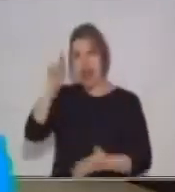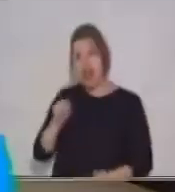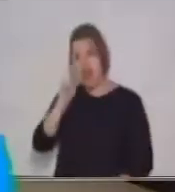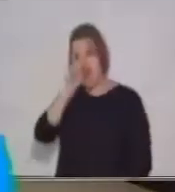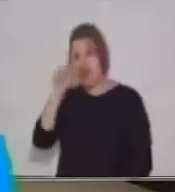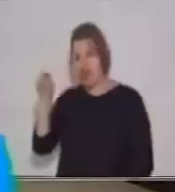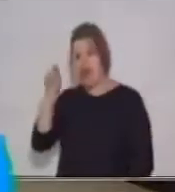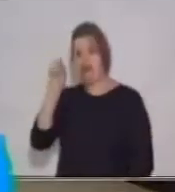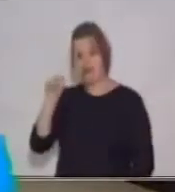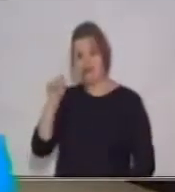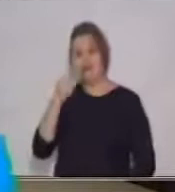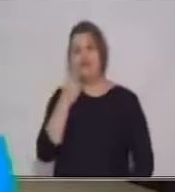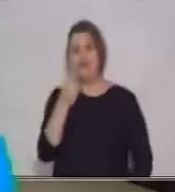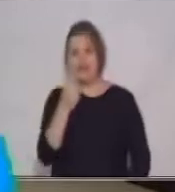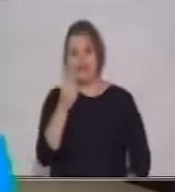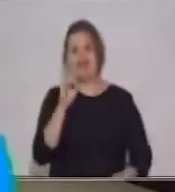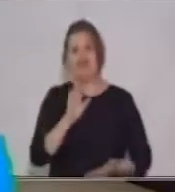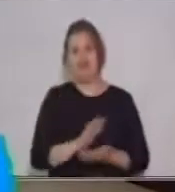dicen acá,